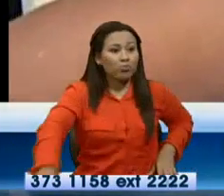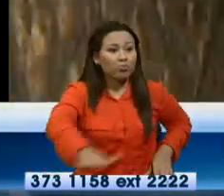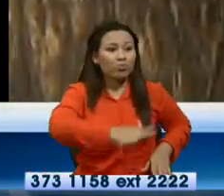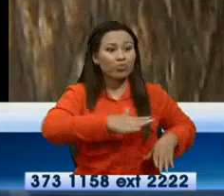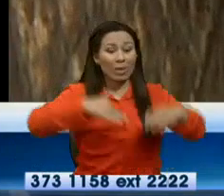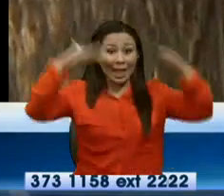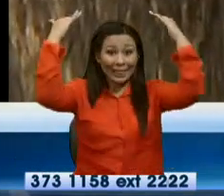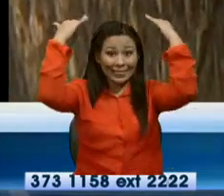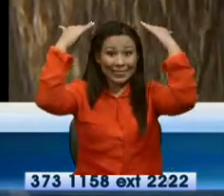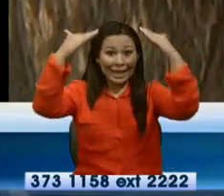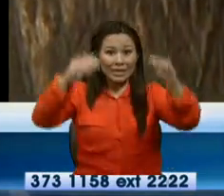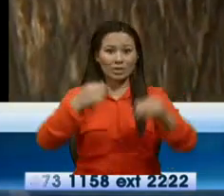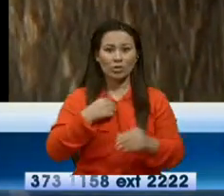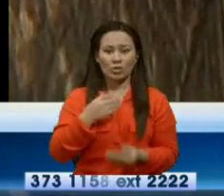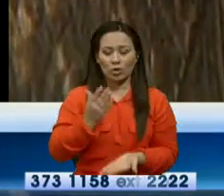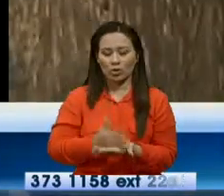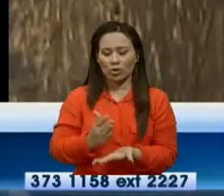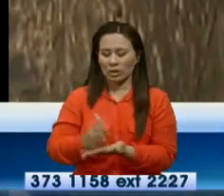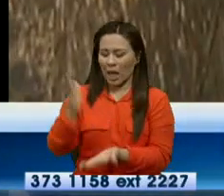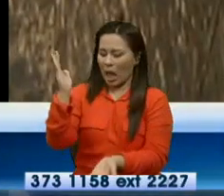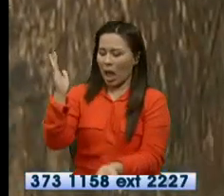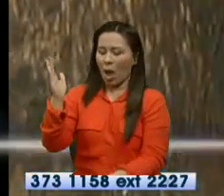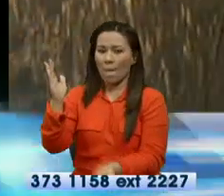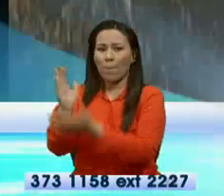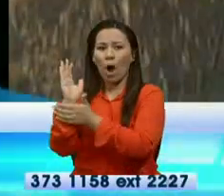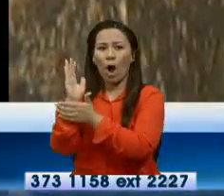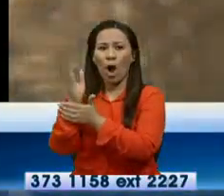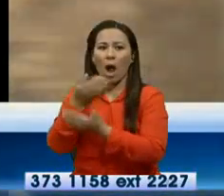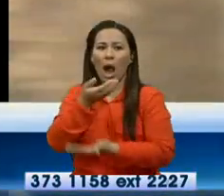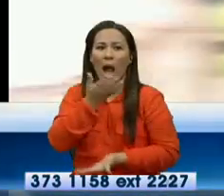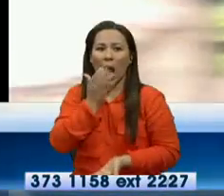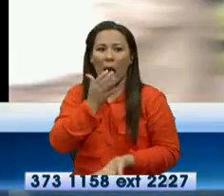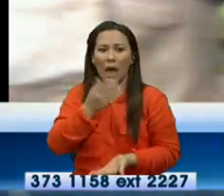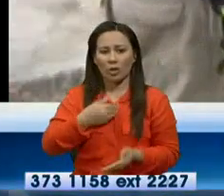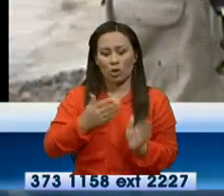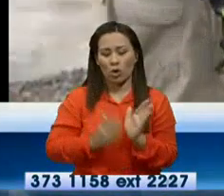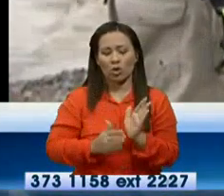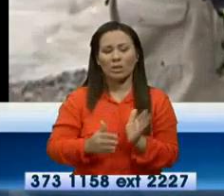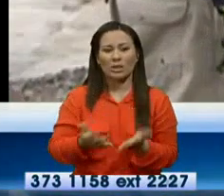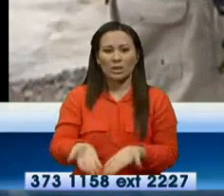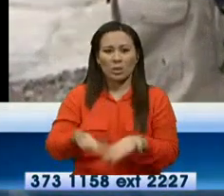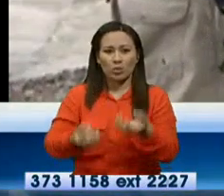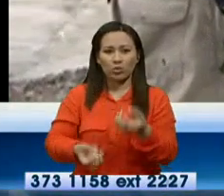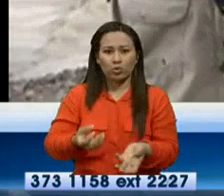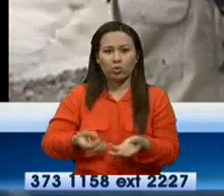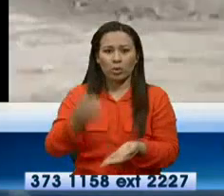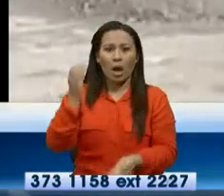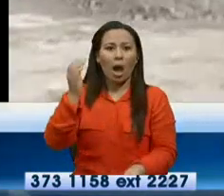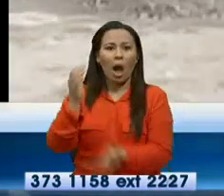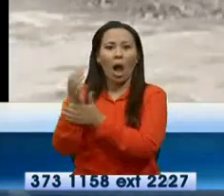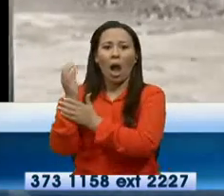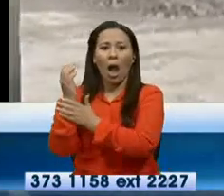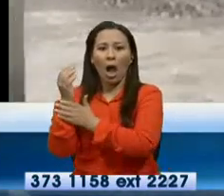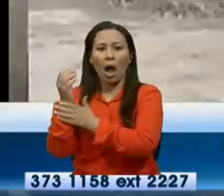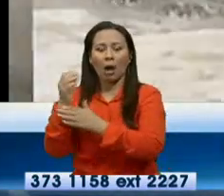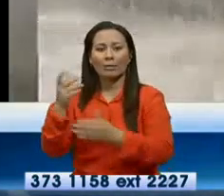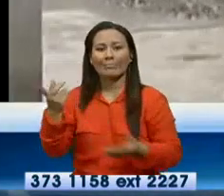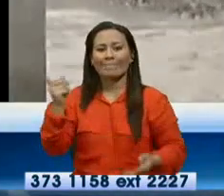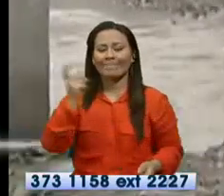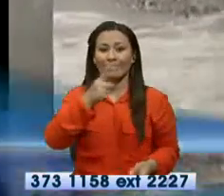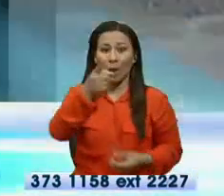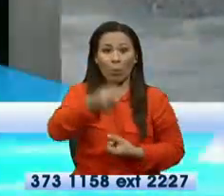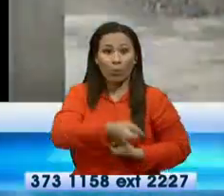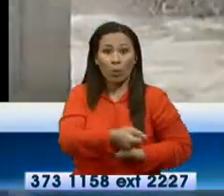techo. Me quemé, digo, lo que se me cayó la olla, porque estaba cocinando y me quemé. Unidades del cuerpo de bomberos que acudieron hasta la zona